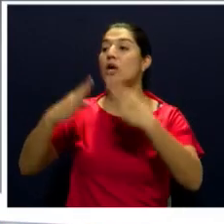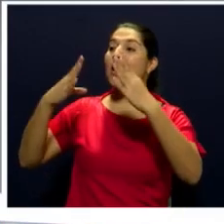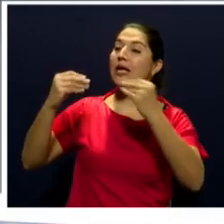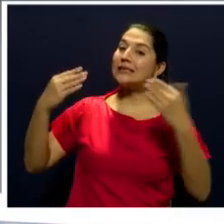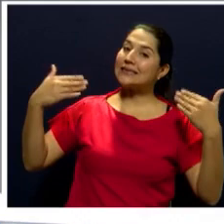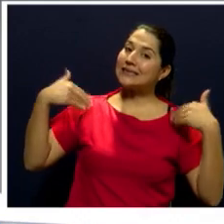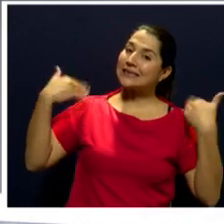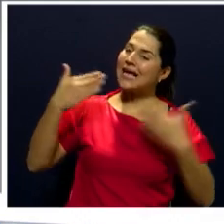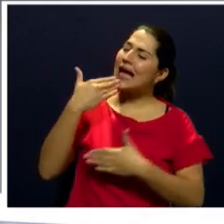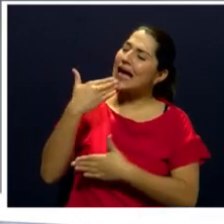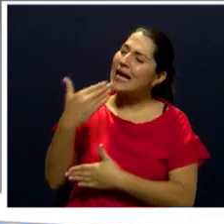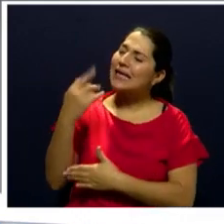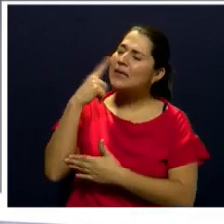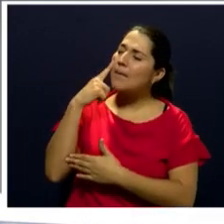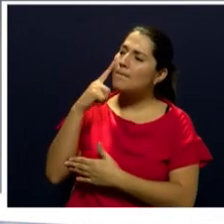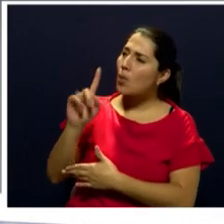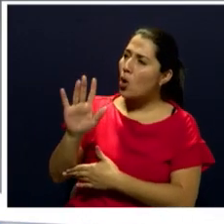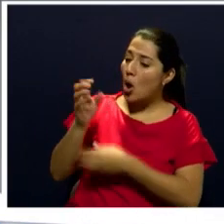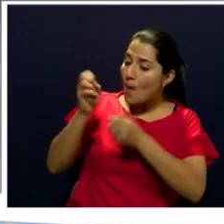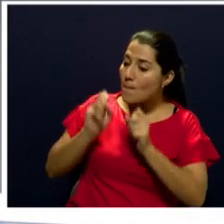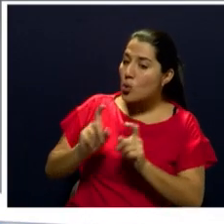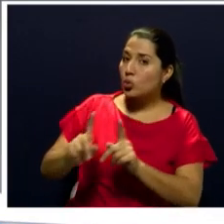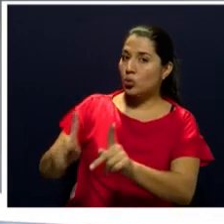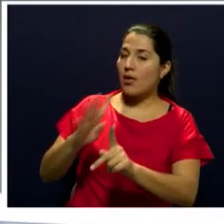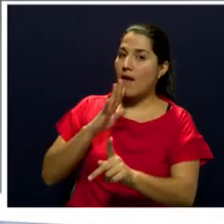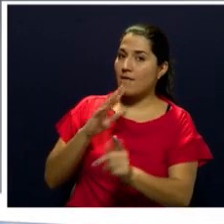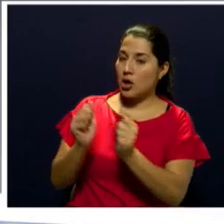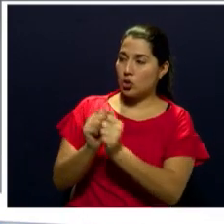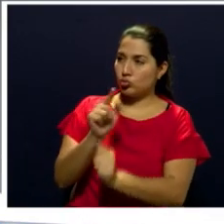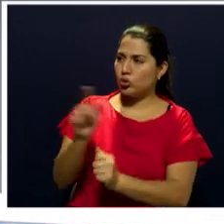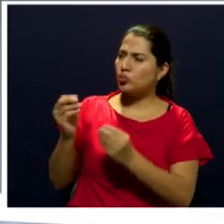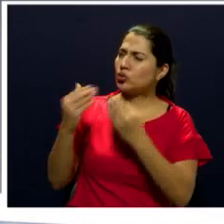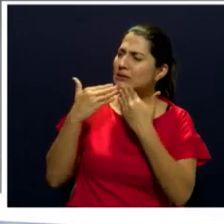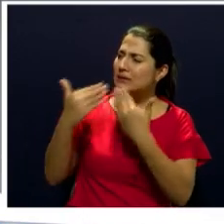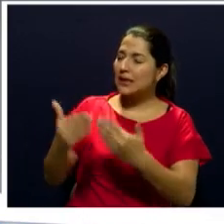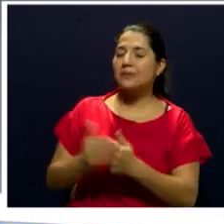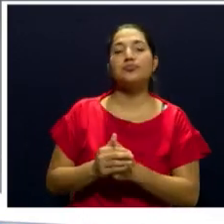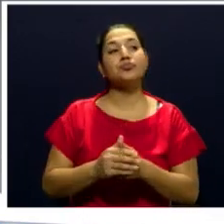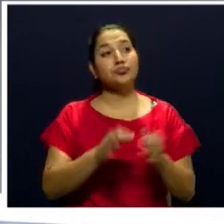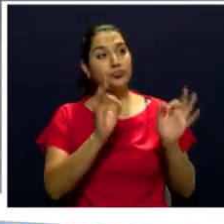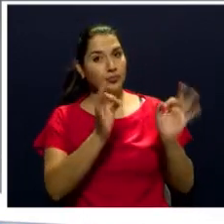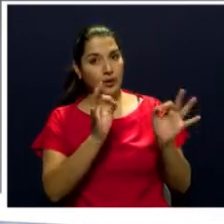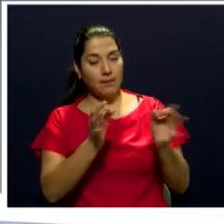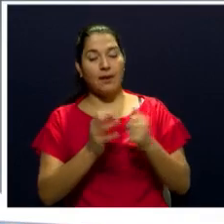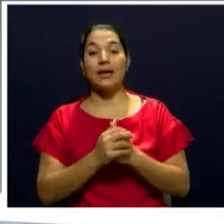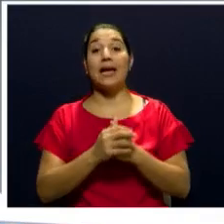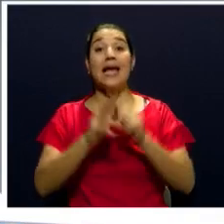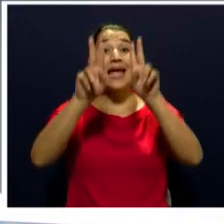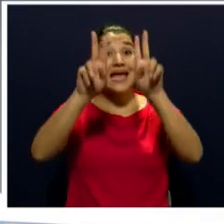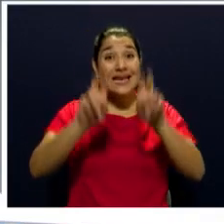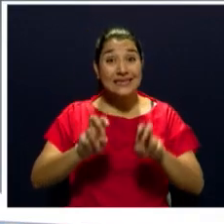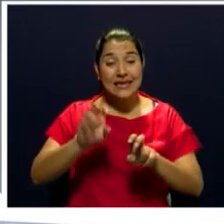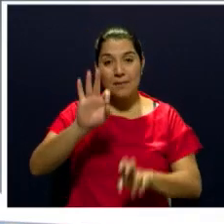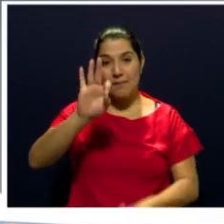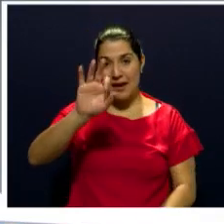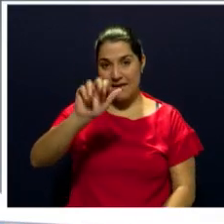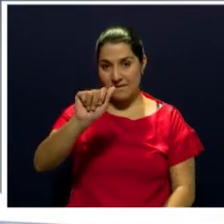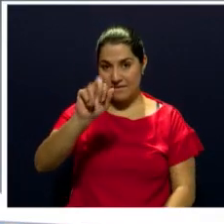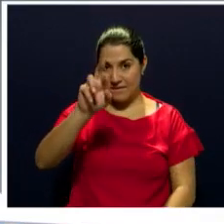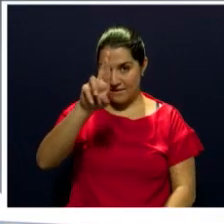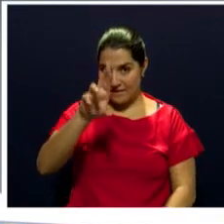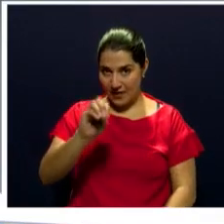el espacio de divulgación con ustedes. Muchas gracias. Fantástico, doña Melania. Las pruebas FARO se iban a aplicar